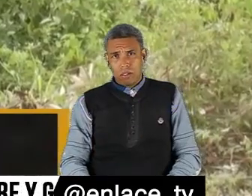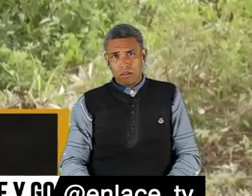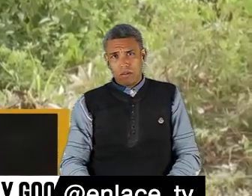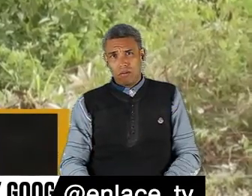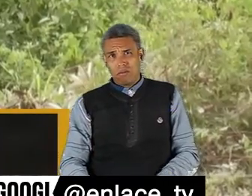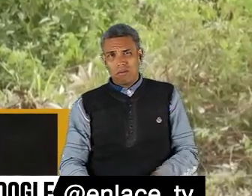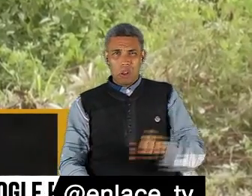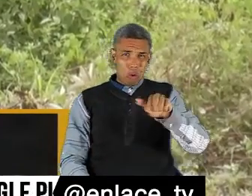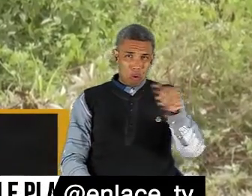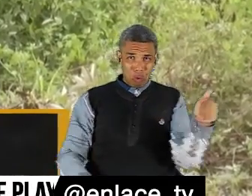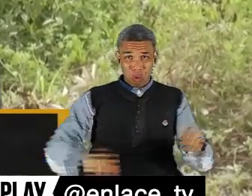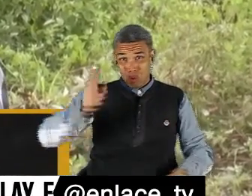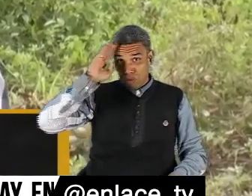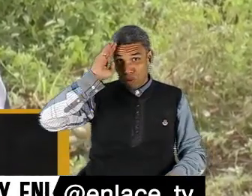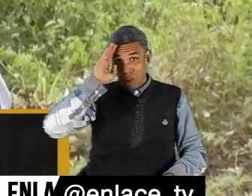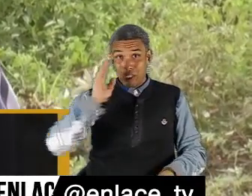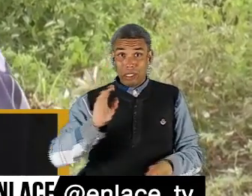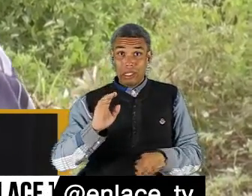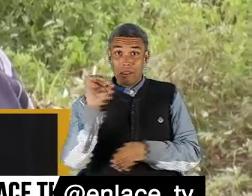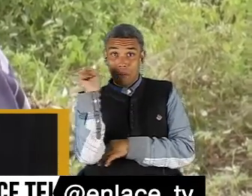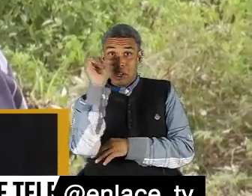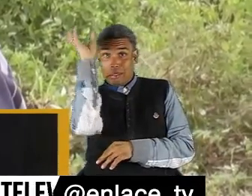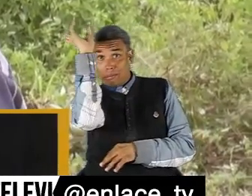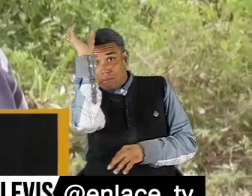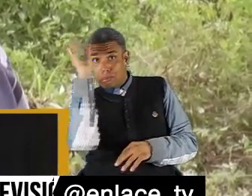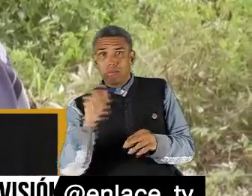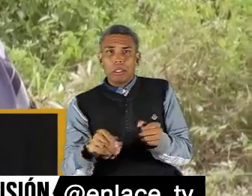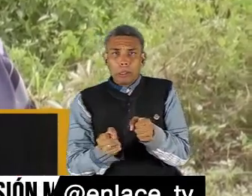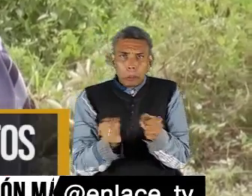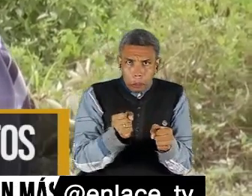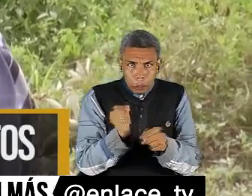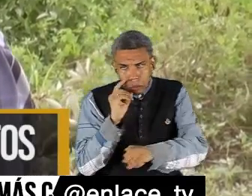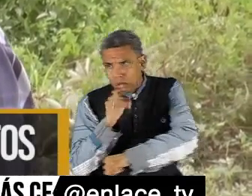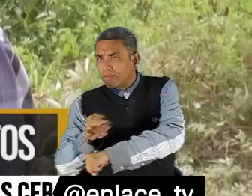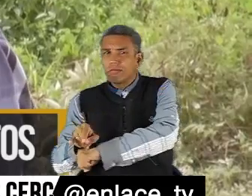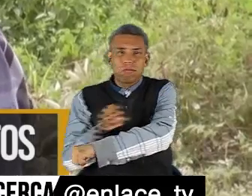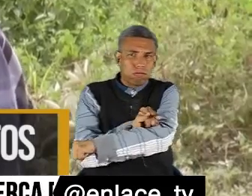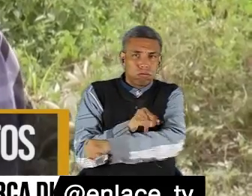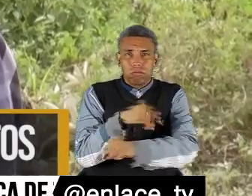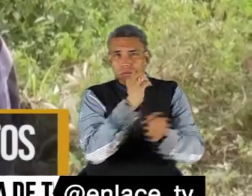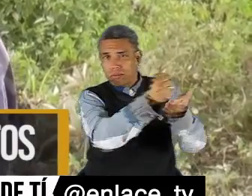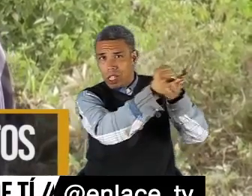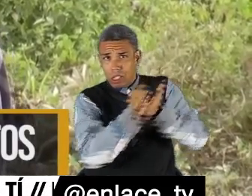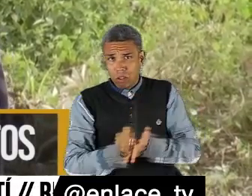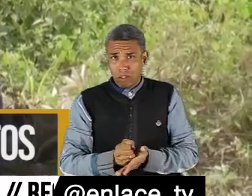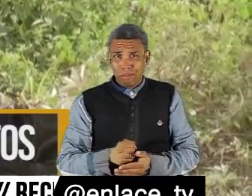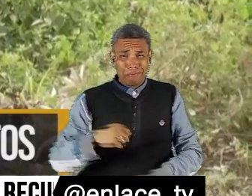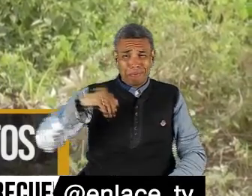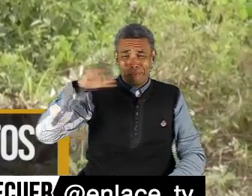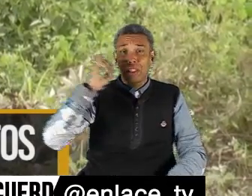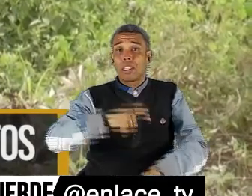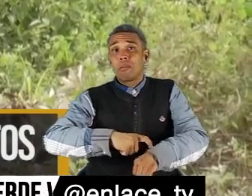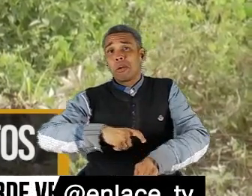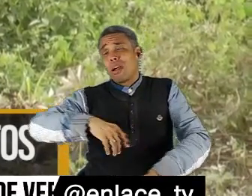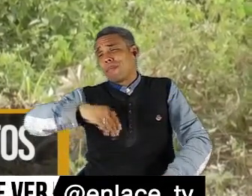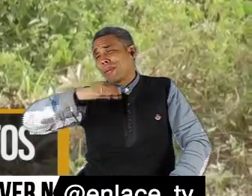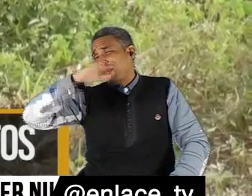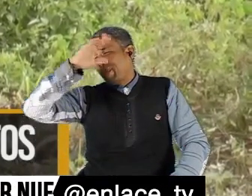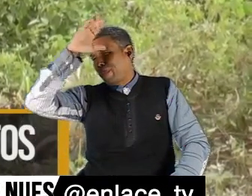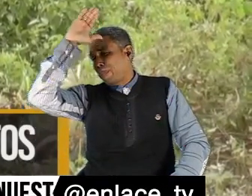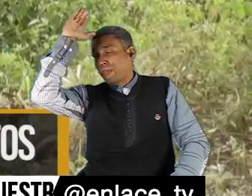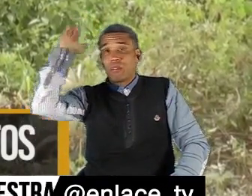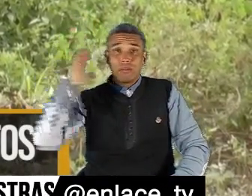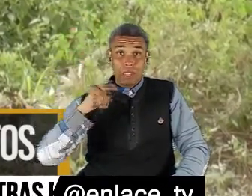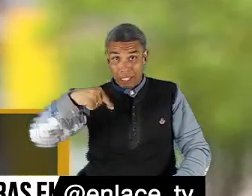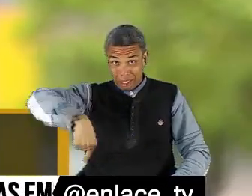cuadrante, la camioneta, si pasa es un por allá muy de vez en cuando, y eso no hace presencia. Lo que es la policía